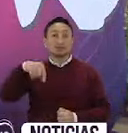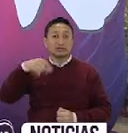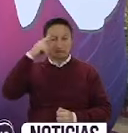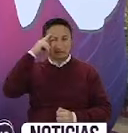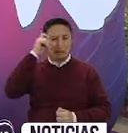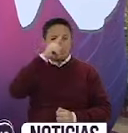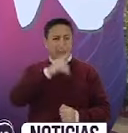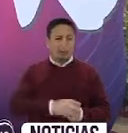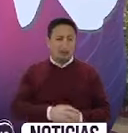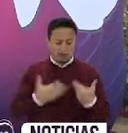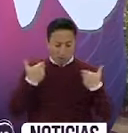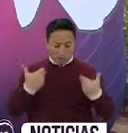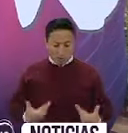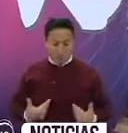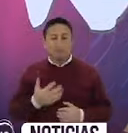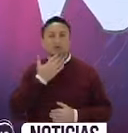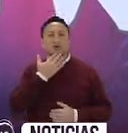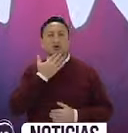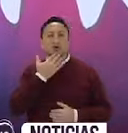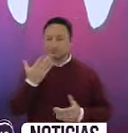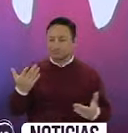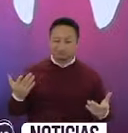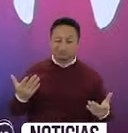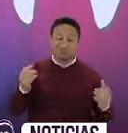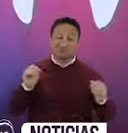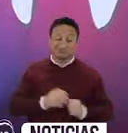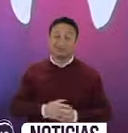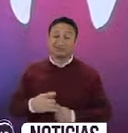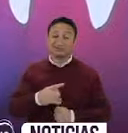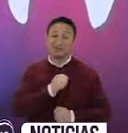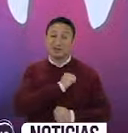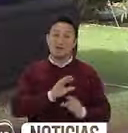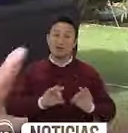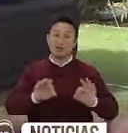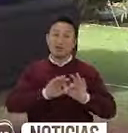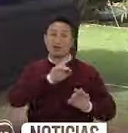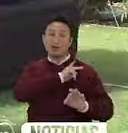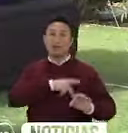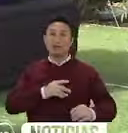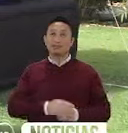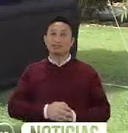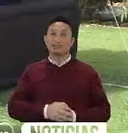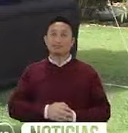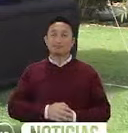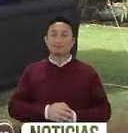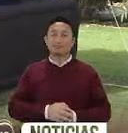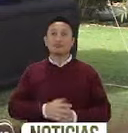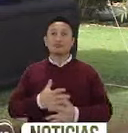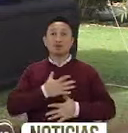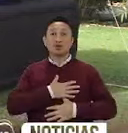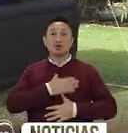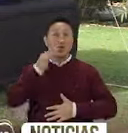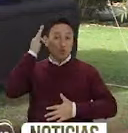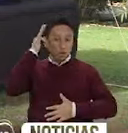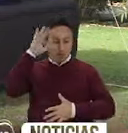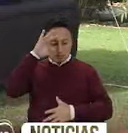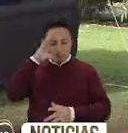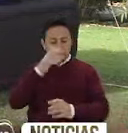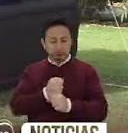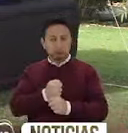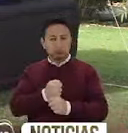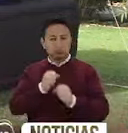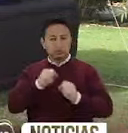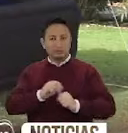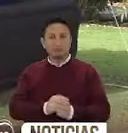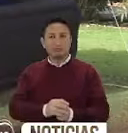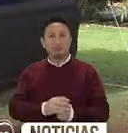difícil porque hay muchos colores que elegir y creo que también eso va mucho con la personalidad de una. Como siempre digo, realmente soy una mujer de fe, de convicciones, pero